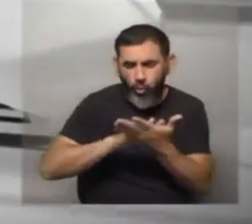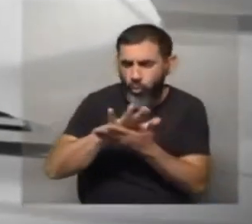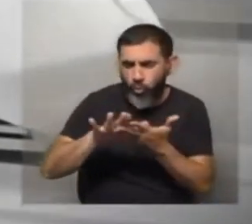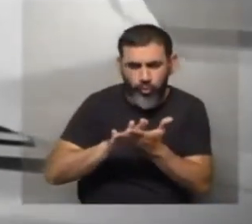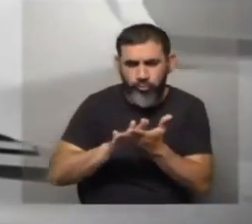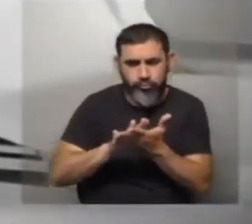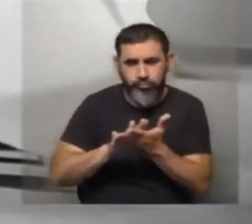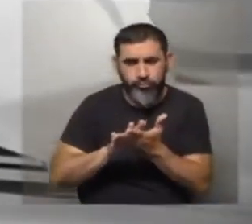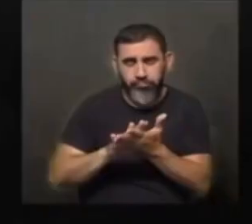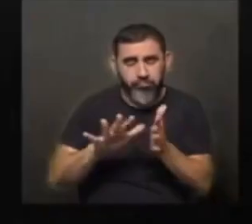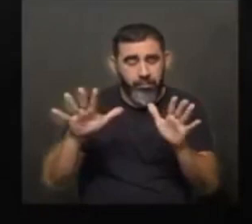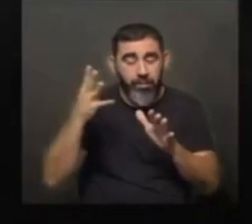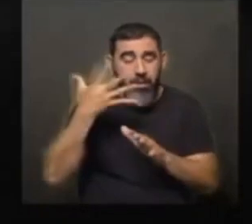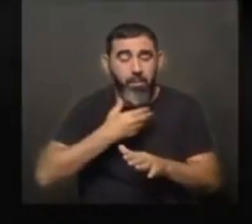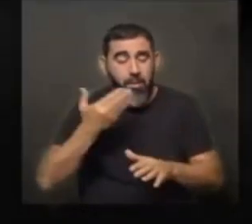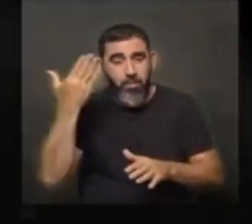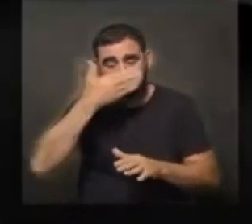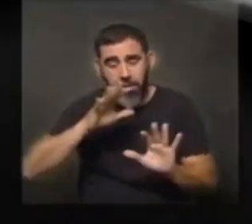una acromasia.